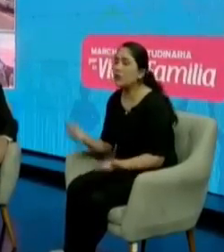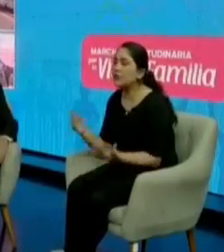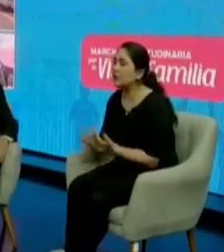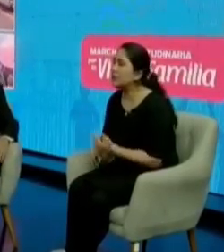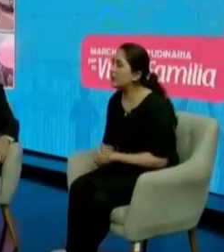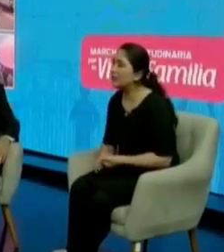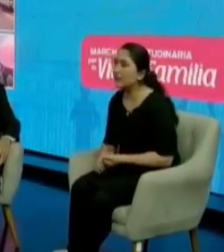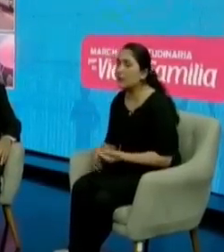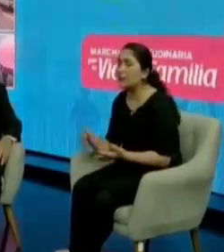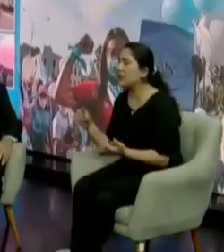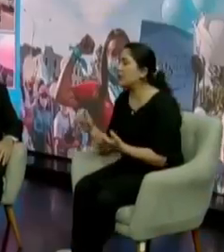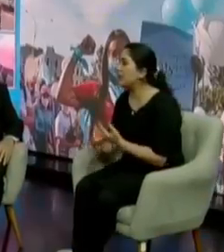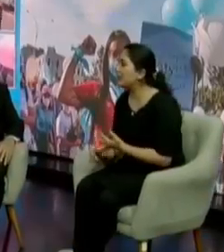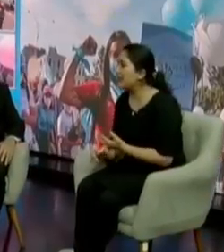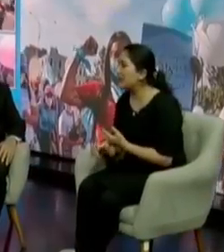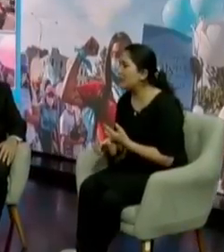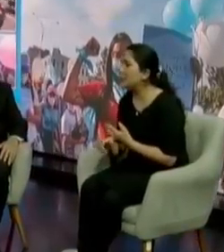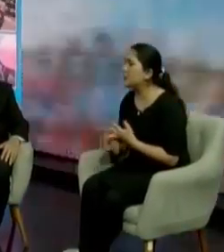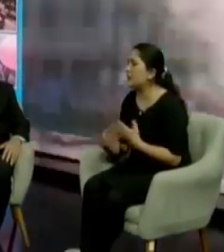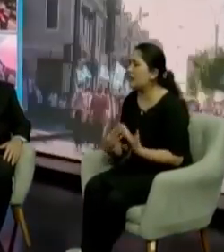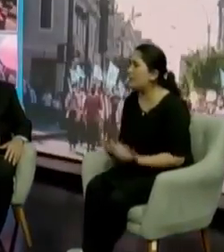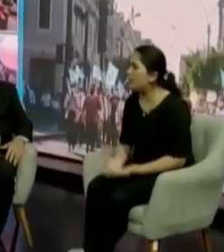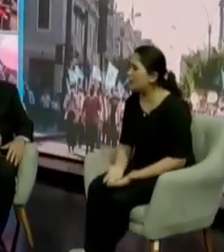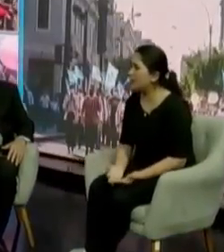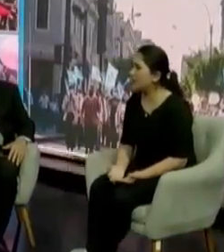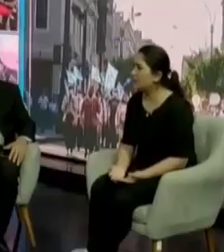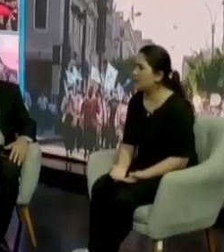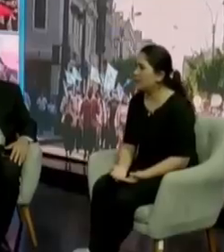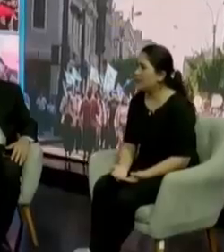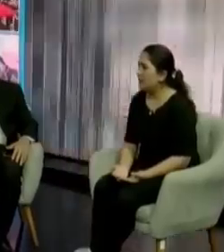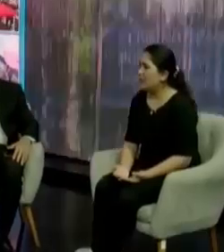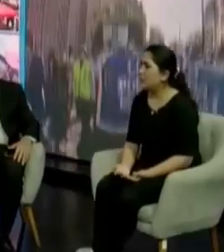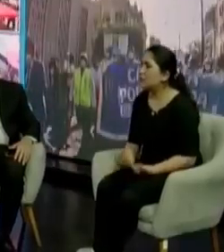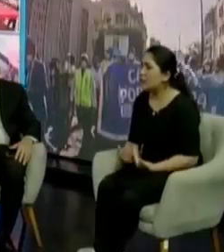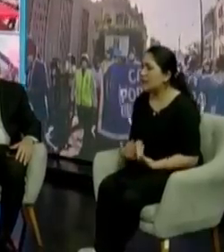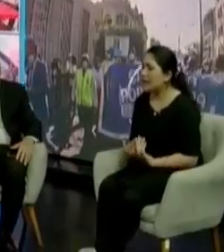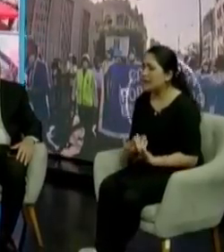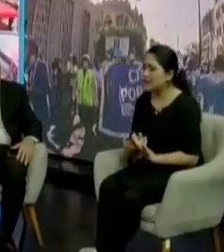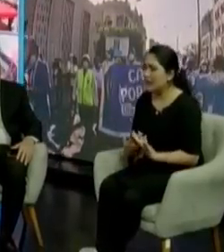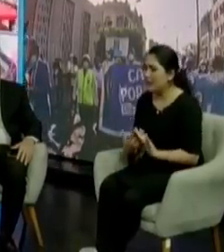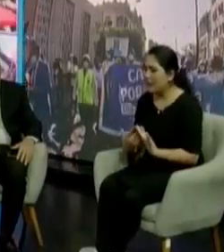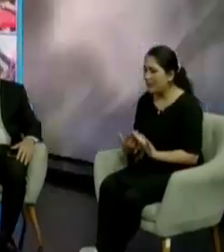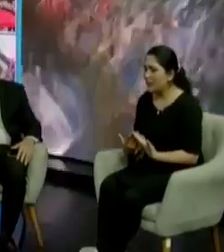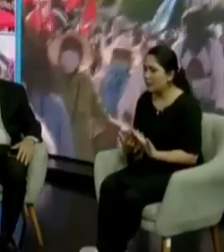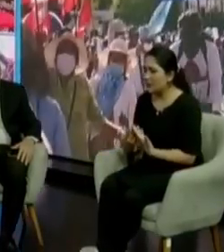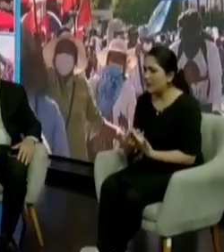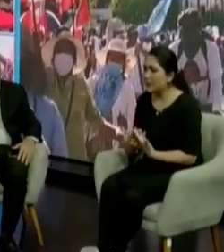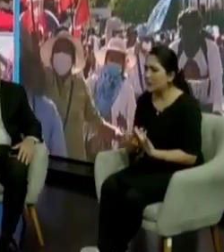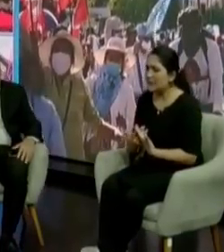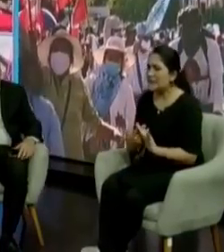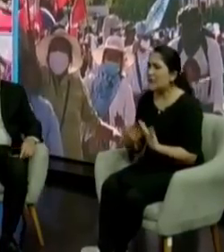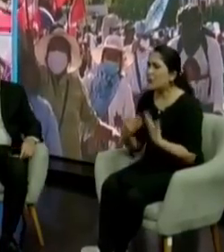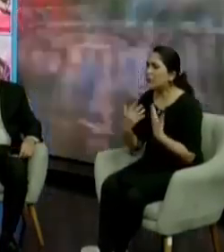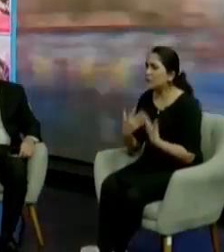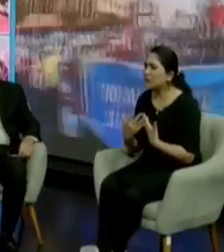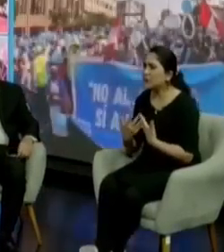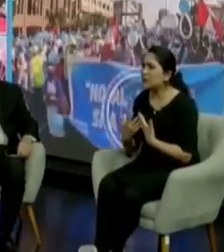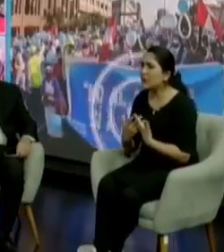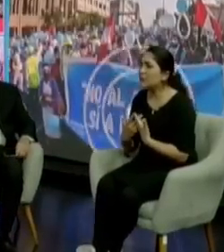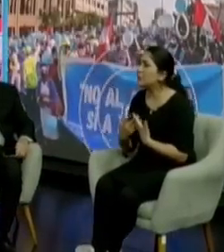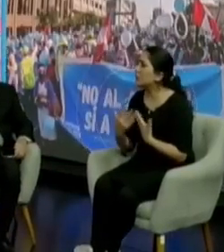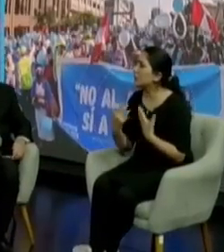Sí, no, es que no le va a faltar comida, no le va a faltar alimento. ¿Y el amor? Justo ayer hablaba con mi hermano y me decía,